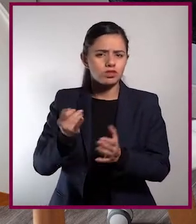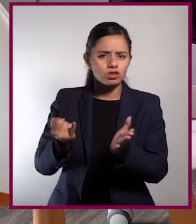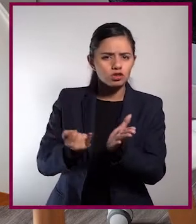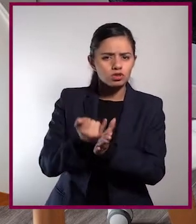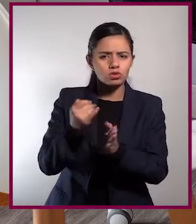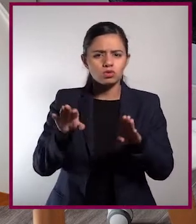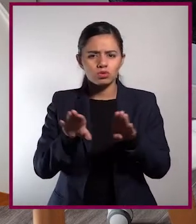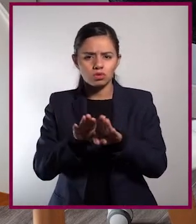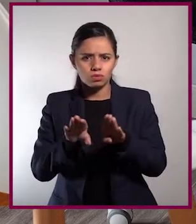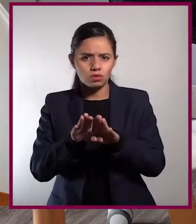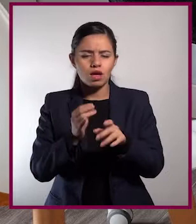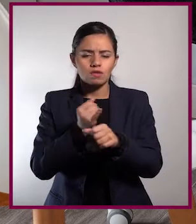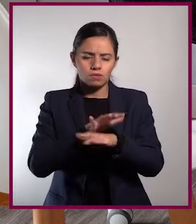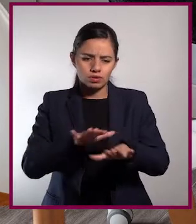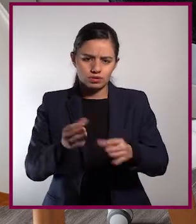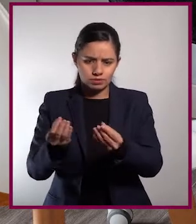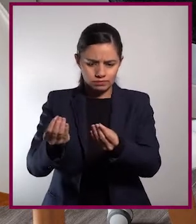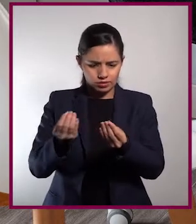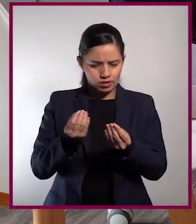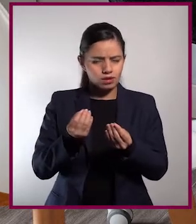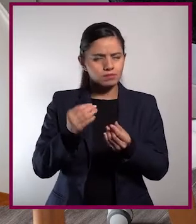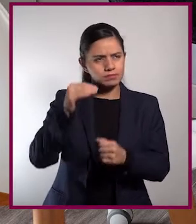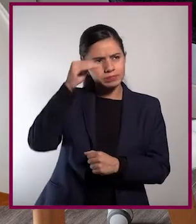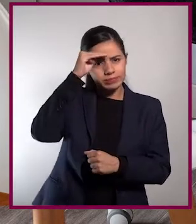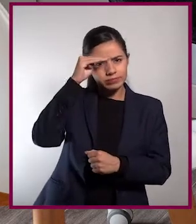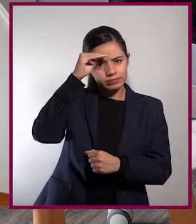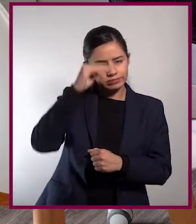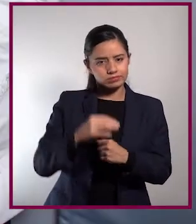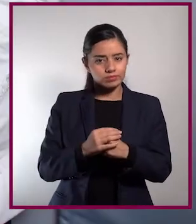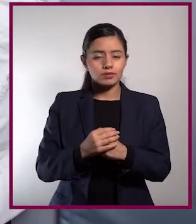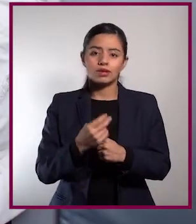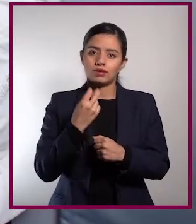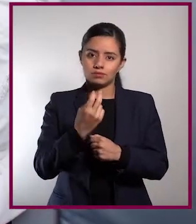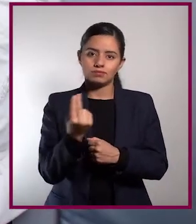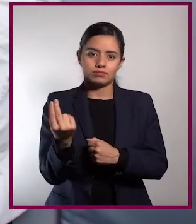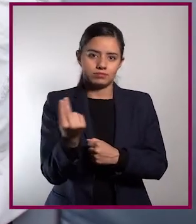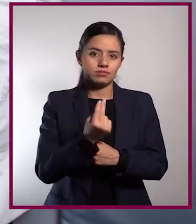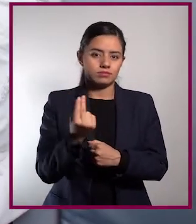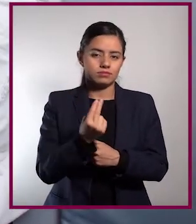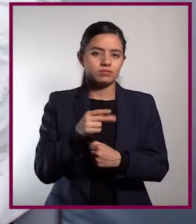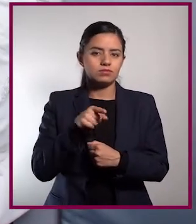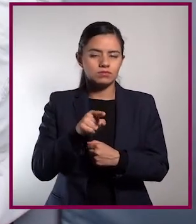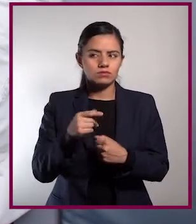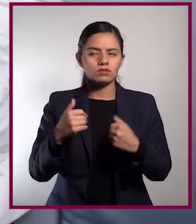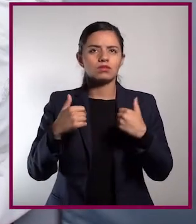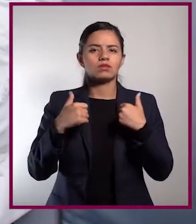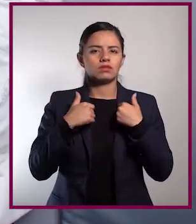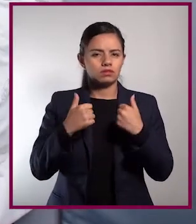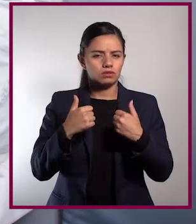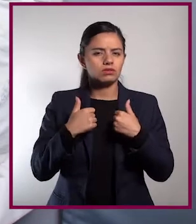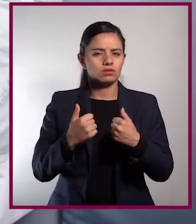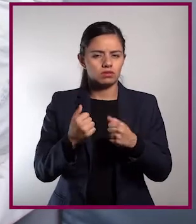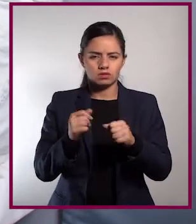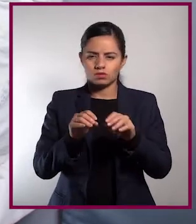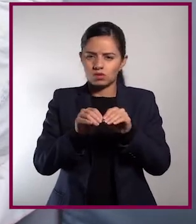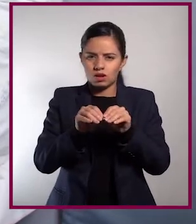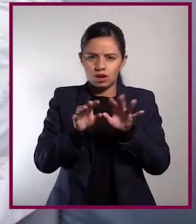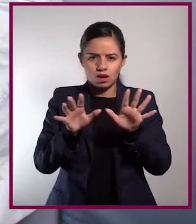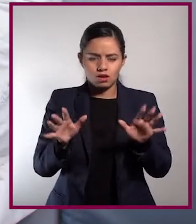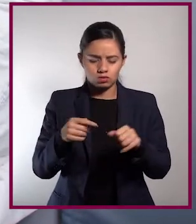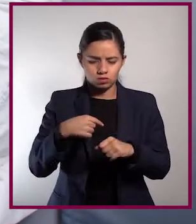el paciente tome decisiones basadas en la información que le brinda el médico. Para ello, es imprescindible que reciba y comprenda todos los